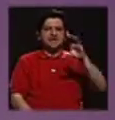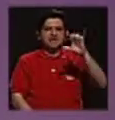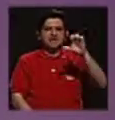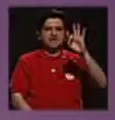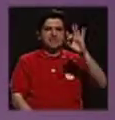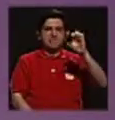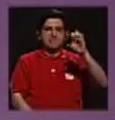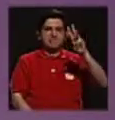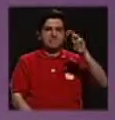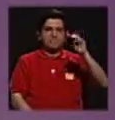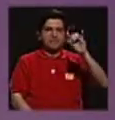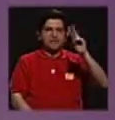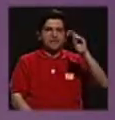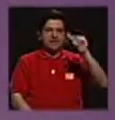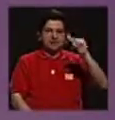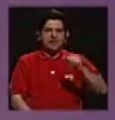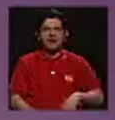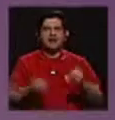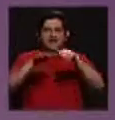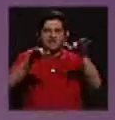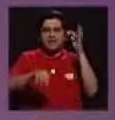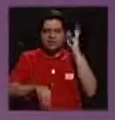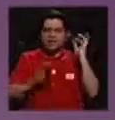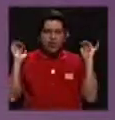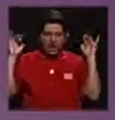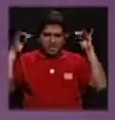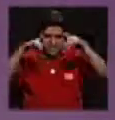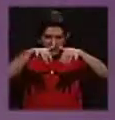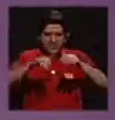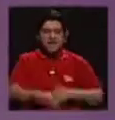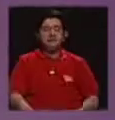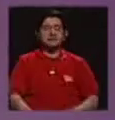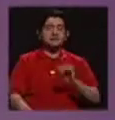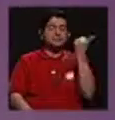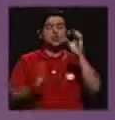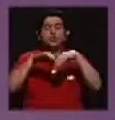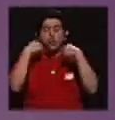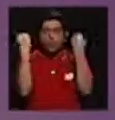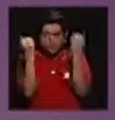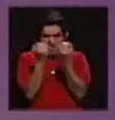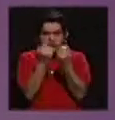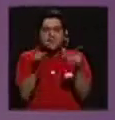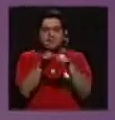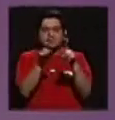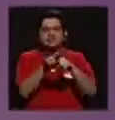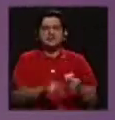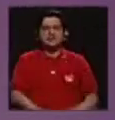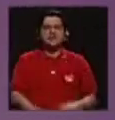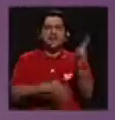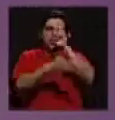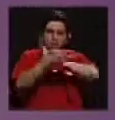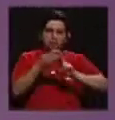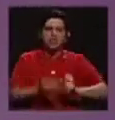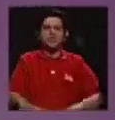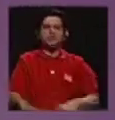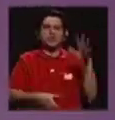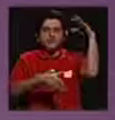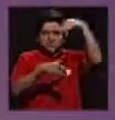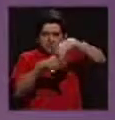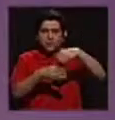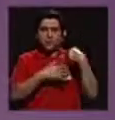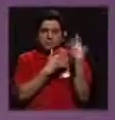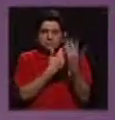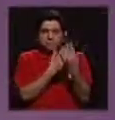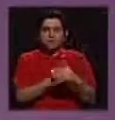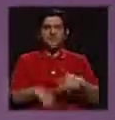CEFEMINA, está MUSADE, está la Red de Mujeres Migrantes, y esperamos que otras organizaciones de la sociedad civil y universidades se integren, porque